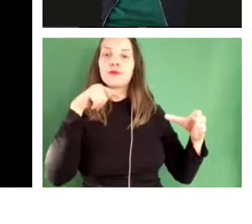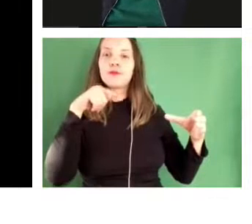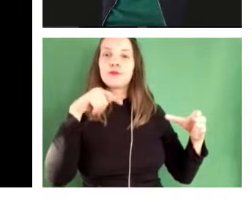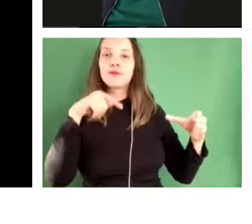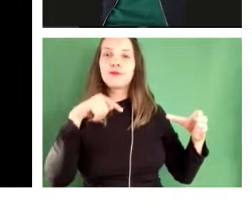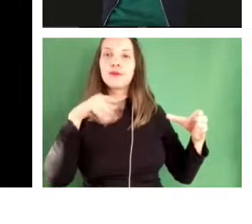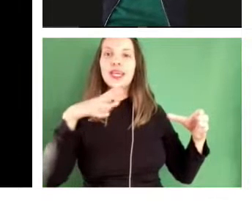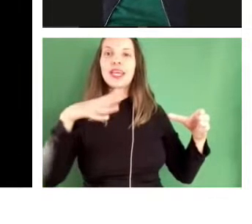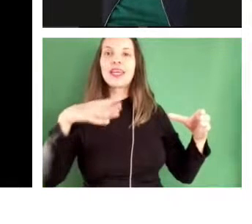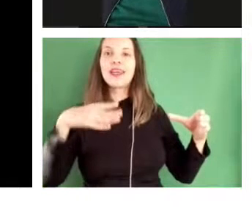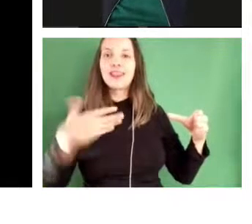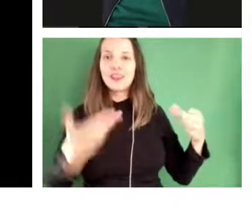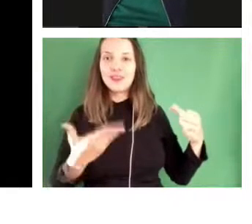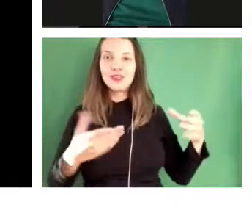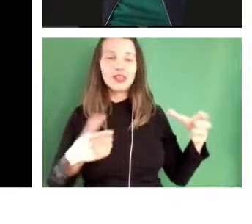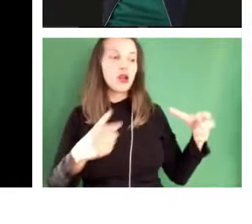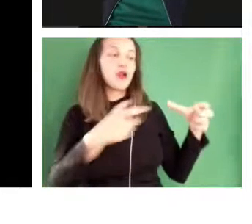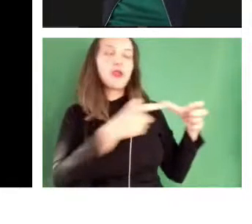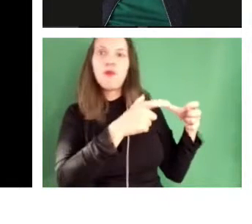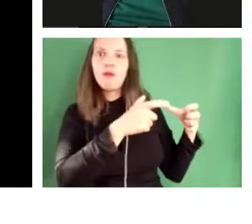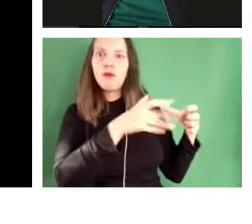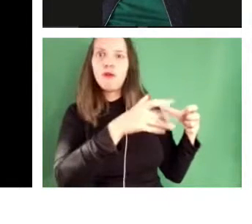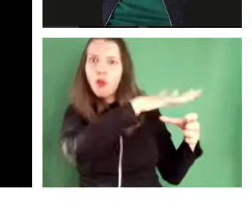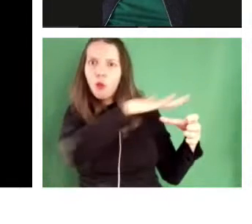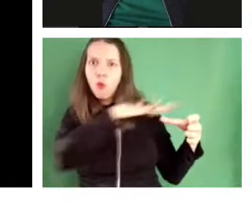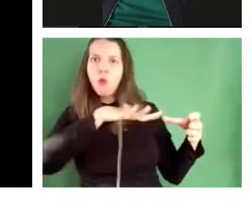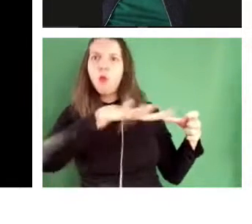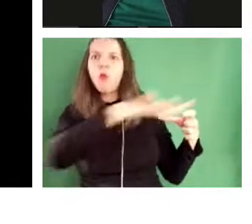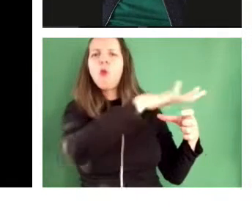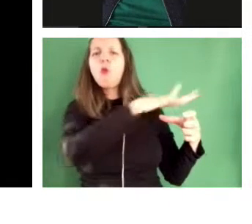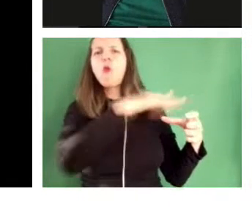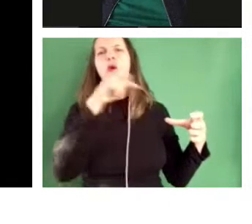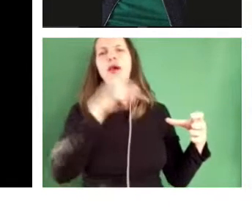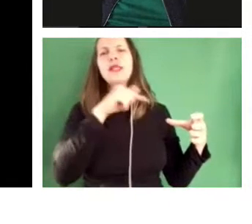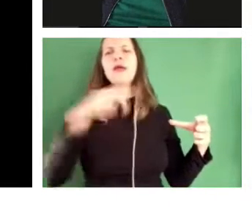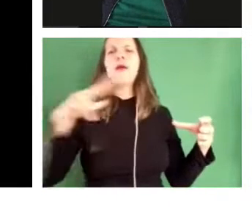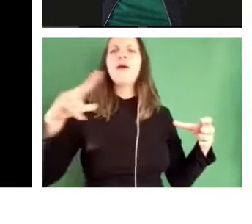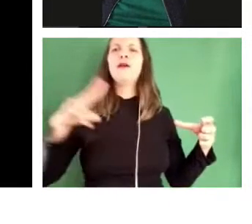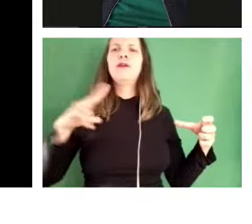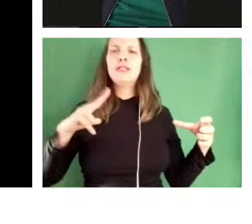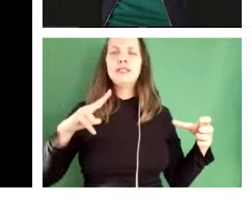con mayor presupuesto y de mayor importancia